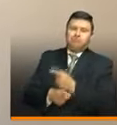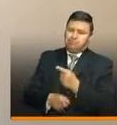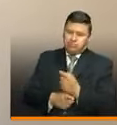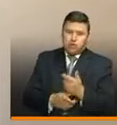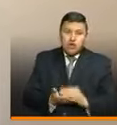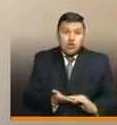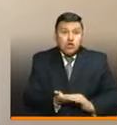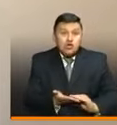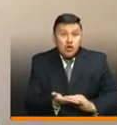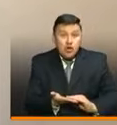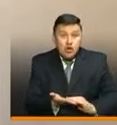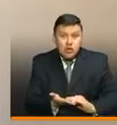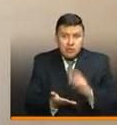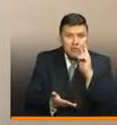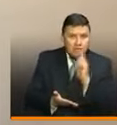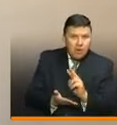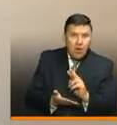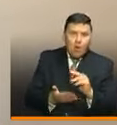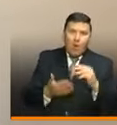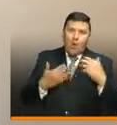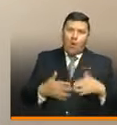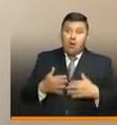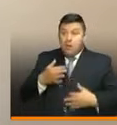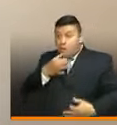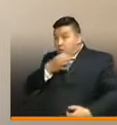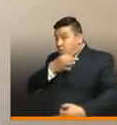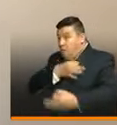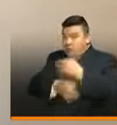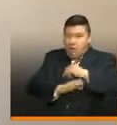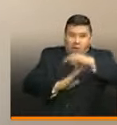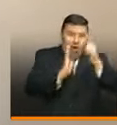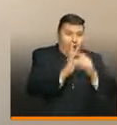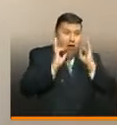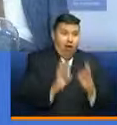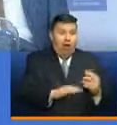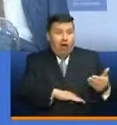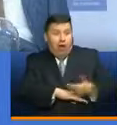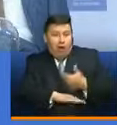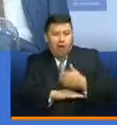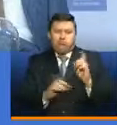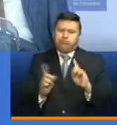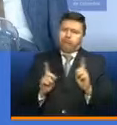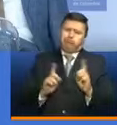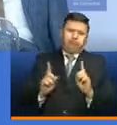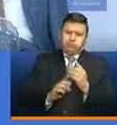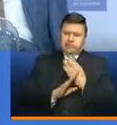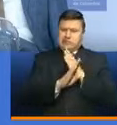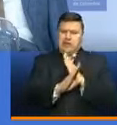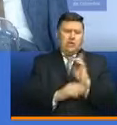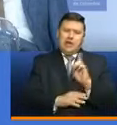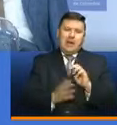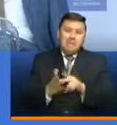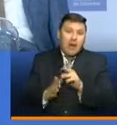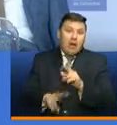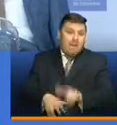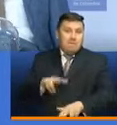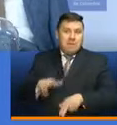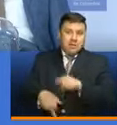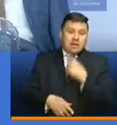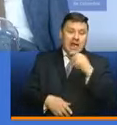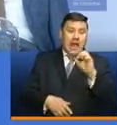las soluciones que ustedes van a ver ahorita no suplantan todas las medidas que han sido recomendadas en términos de seguridad. Y como dice